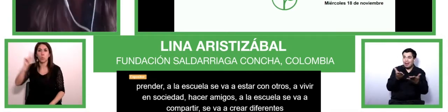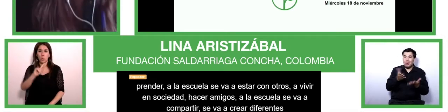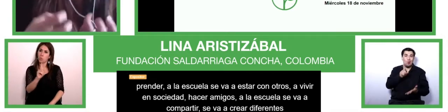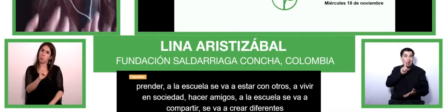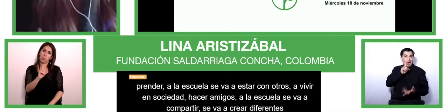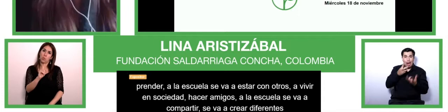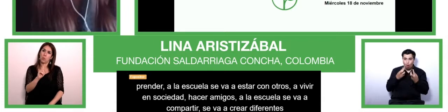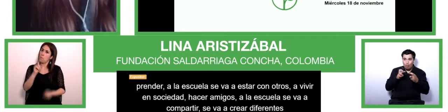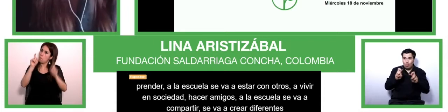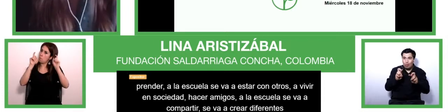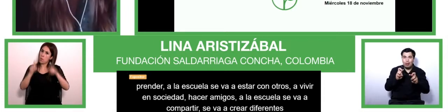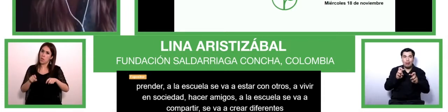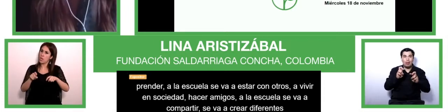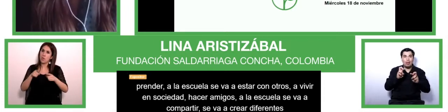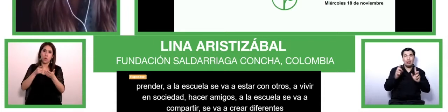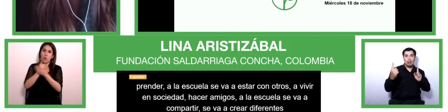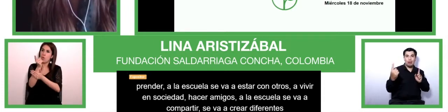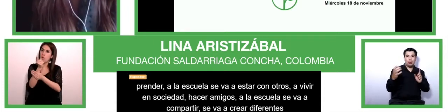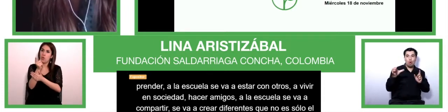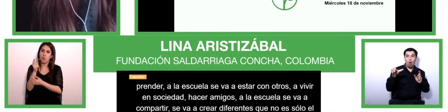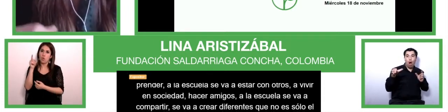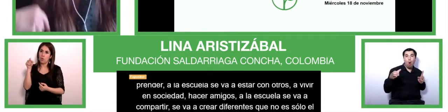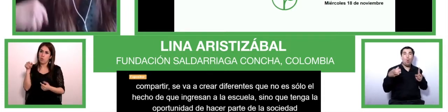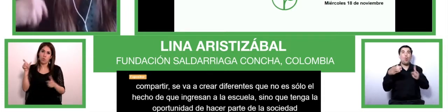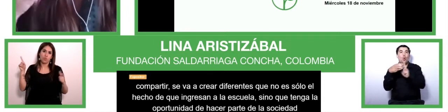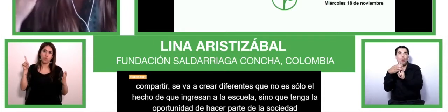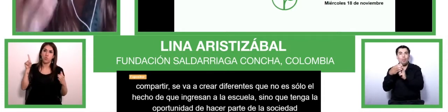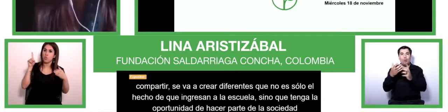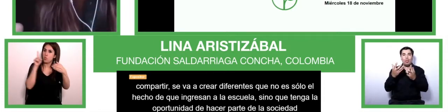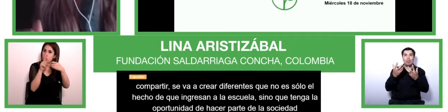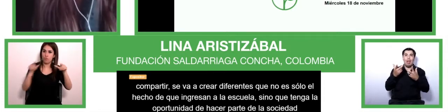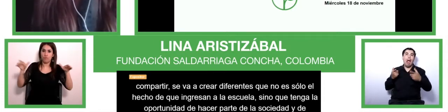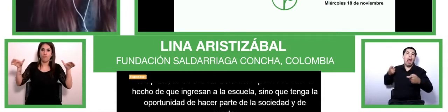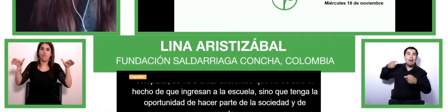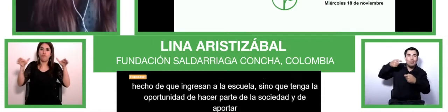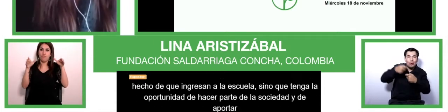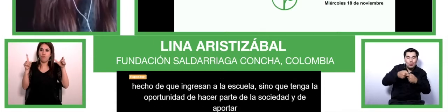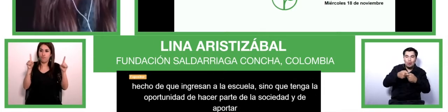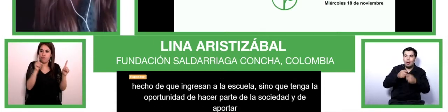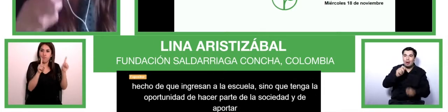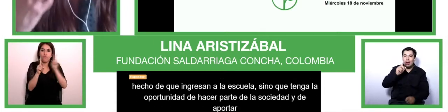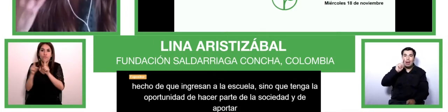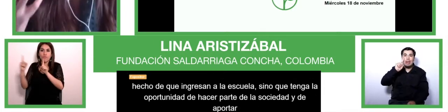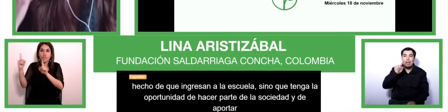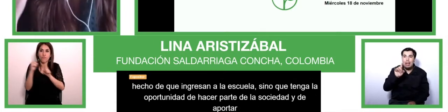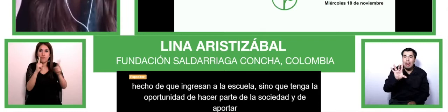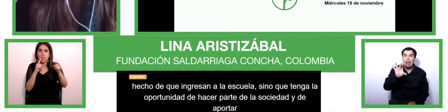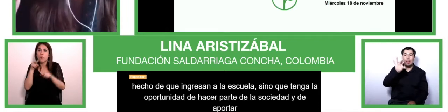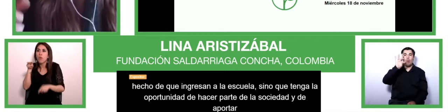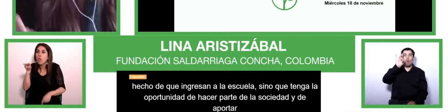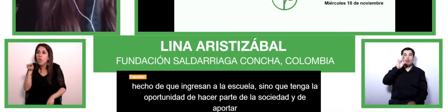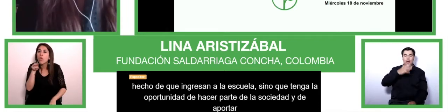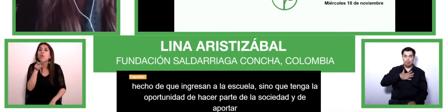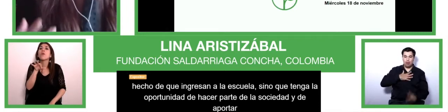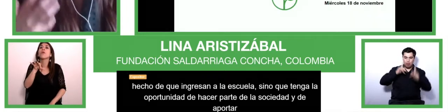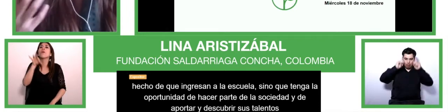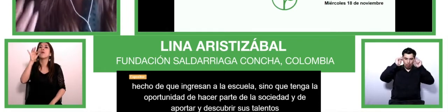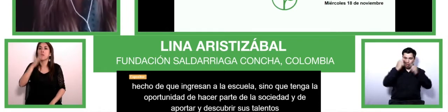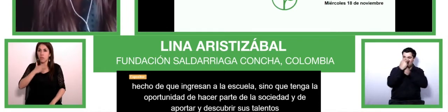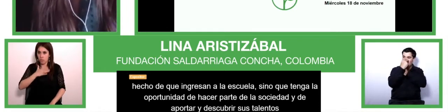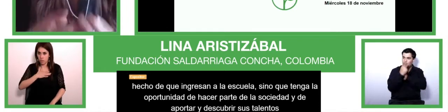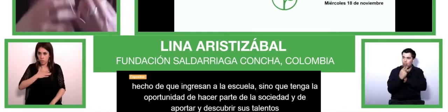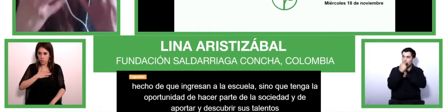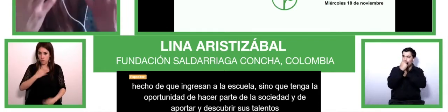hacer parte de la sociedad y de aportar y de descubrir sus talentos,